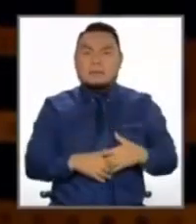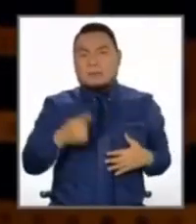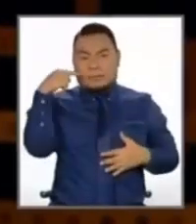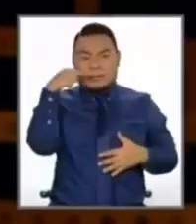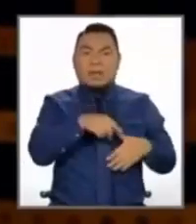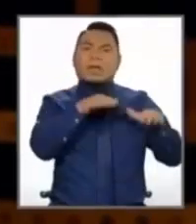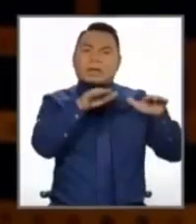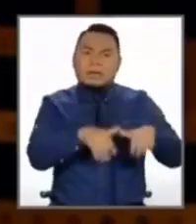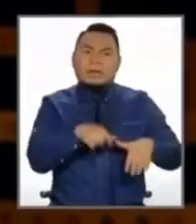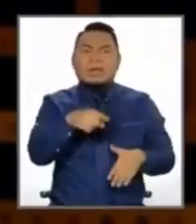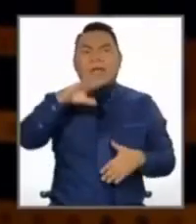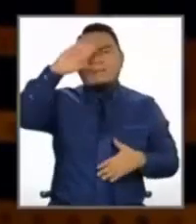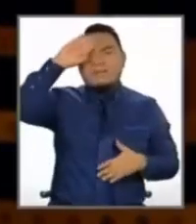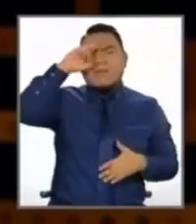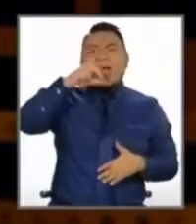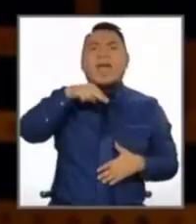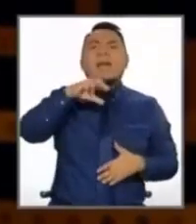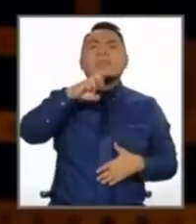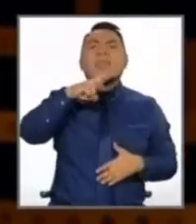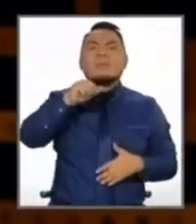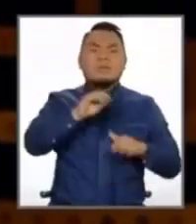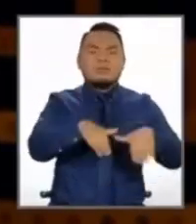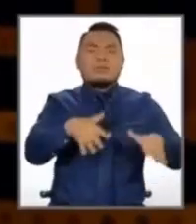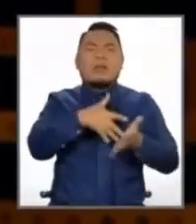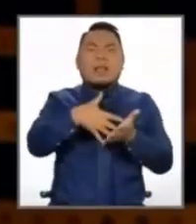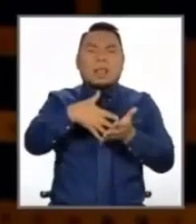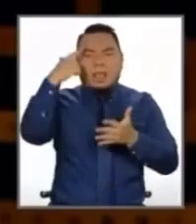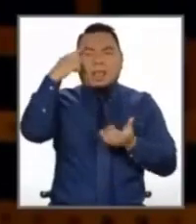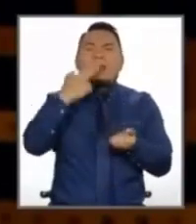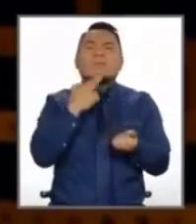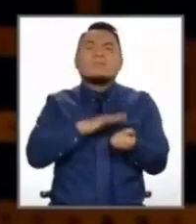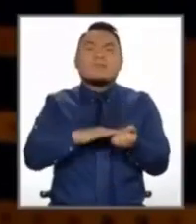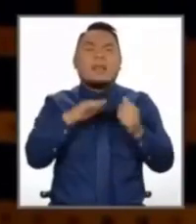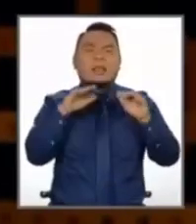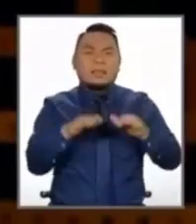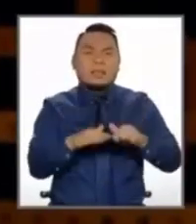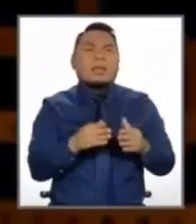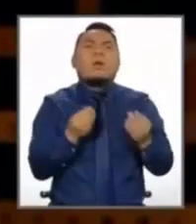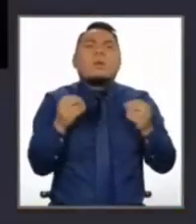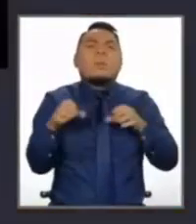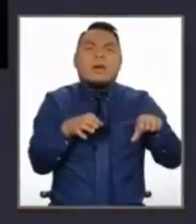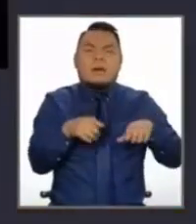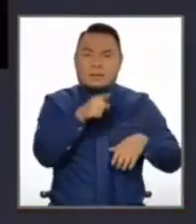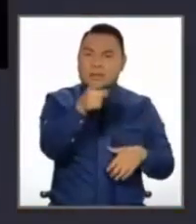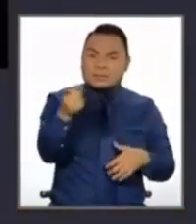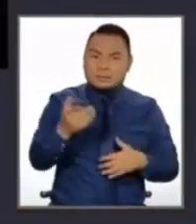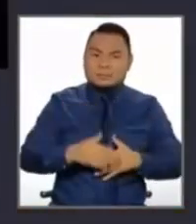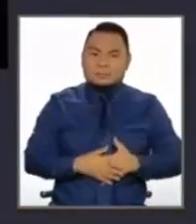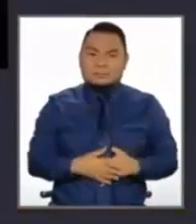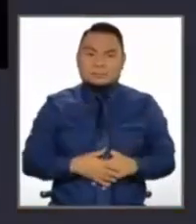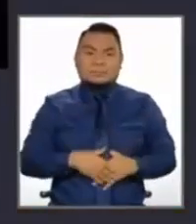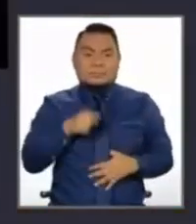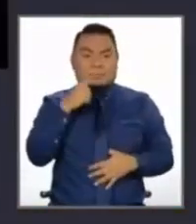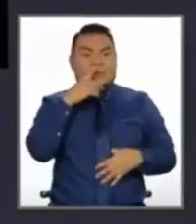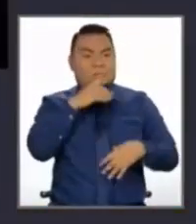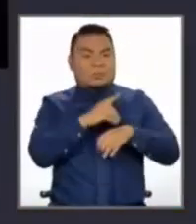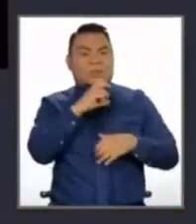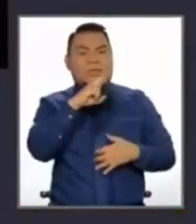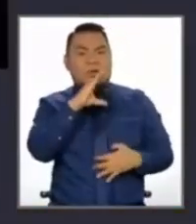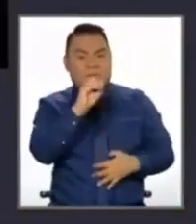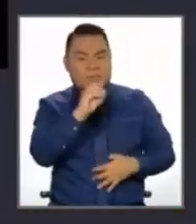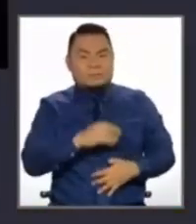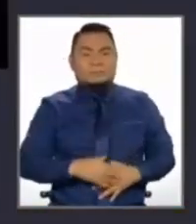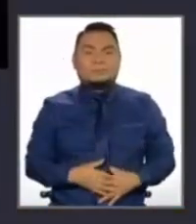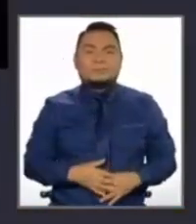para reducir la anemia? En los segundos que nos quedan, ¿alguno quiere opinar? Señor Recoba.